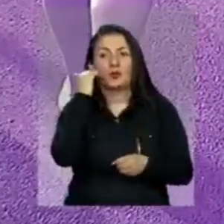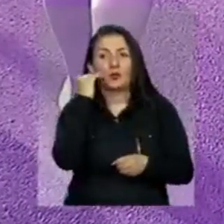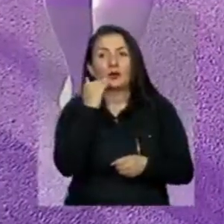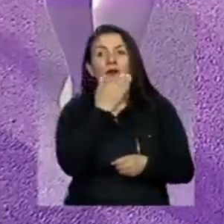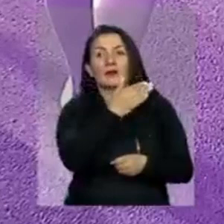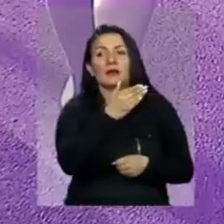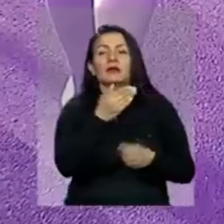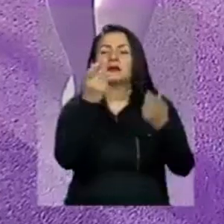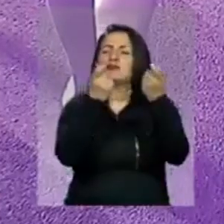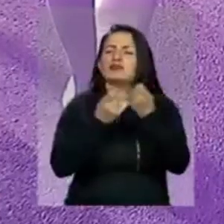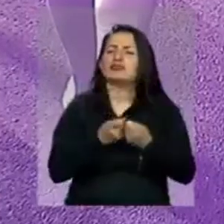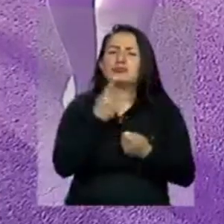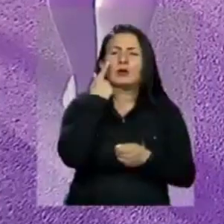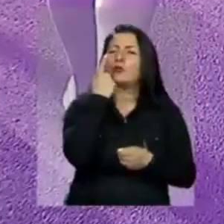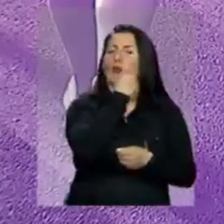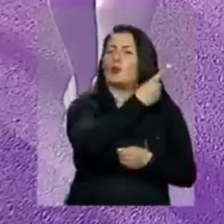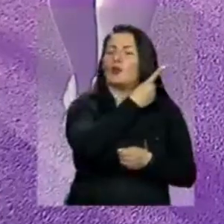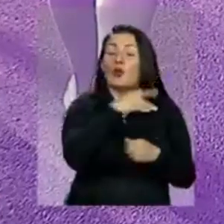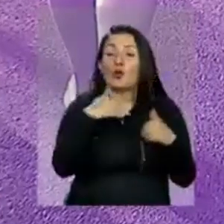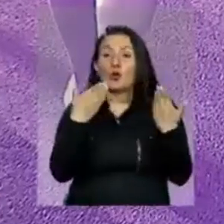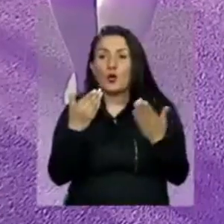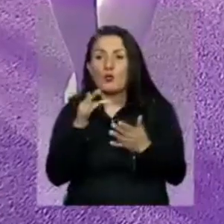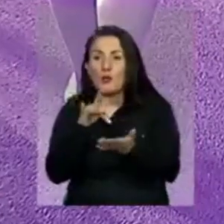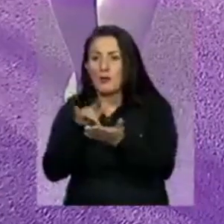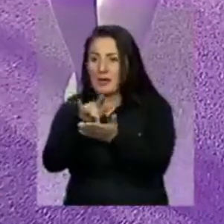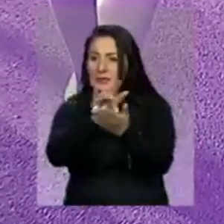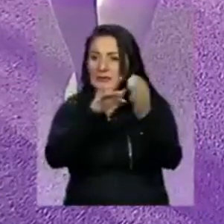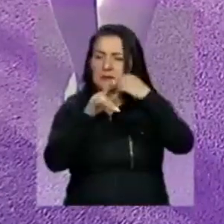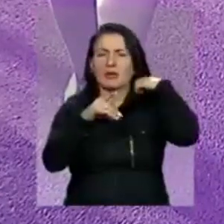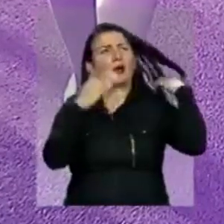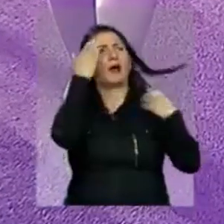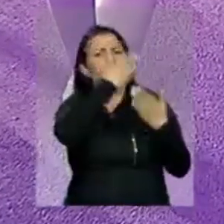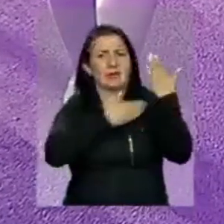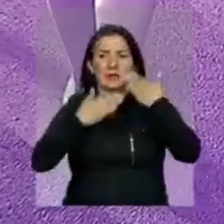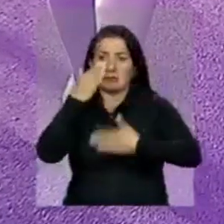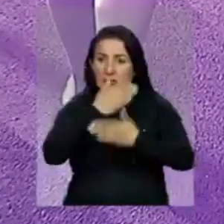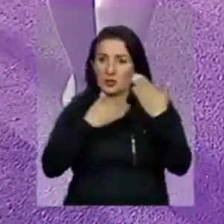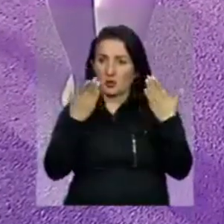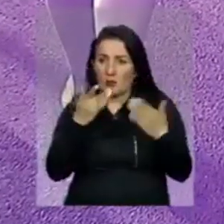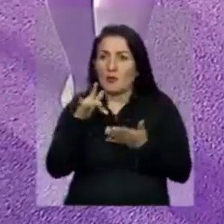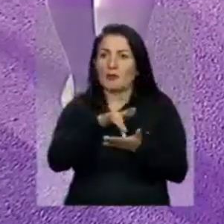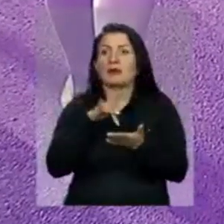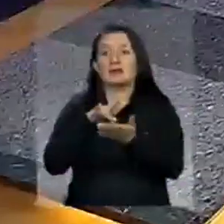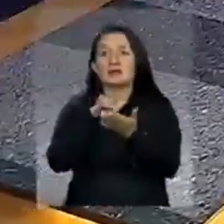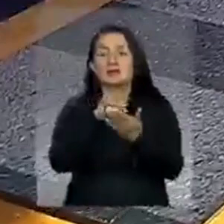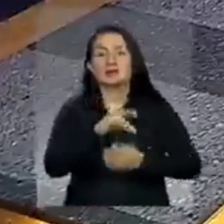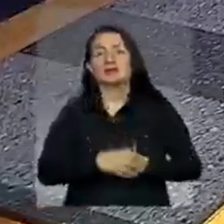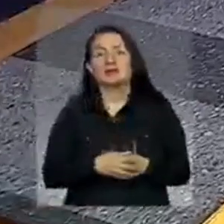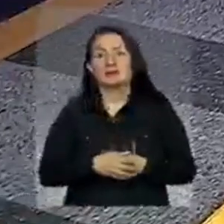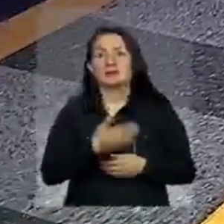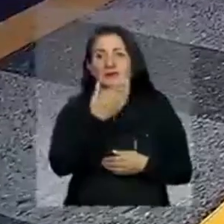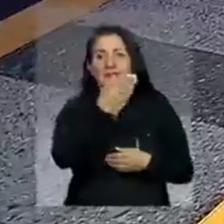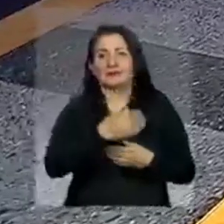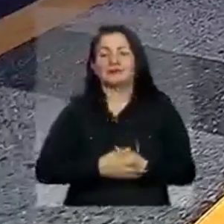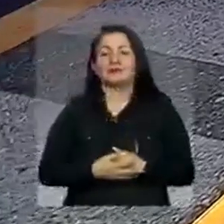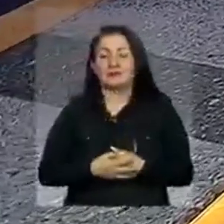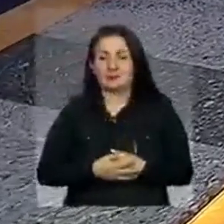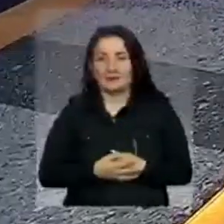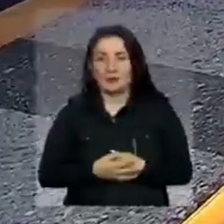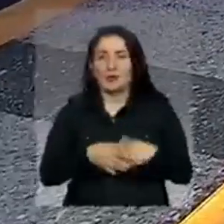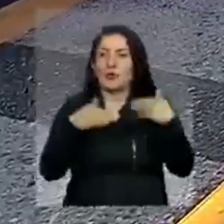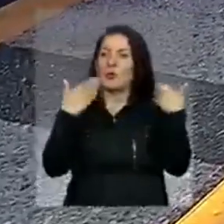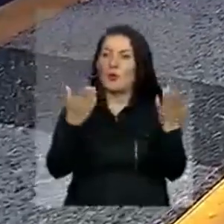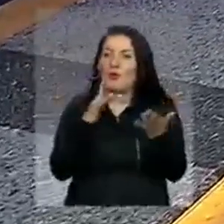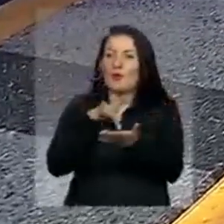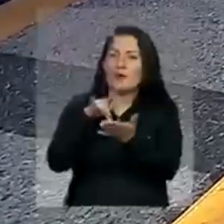Unas cifras que nos permiten revisar cómo está esa participación y analizarla también de pronto con la participación de María Fernanda. ¿Cómo ha